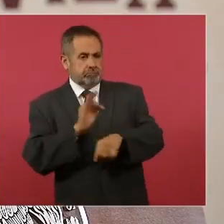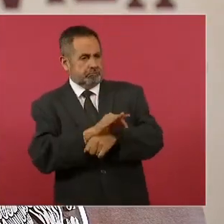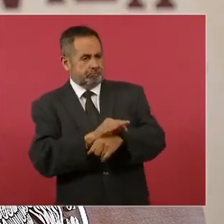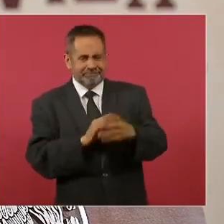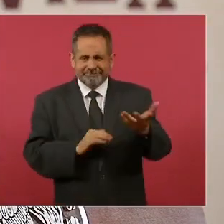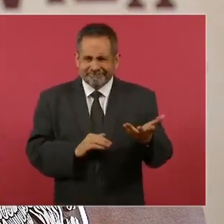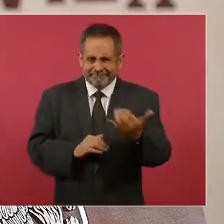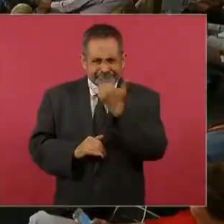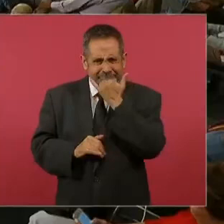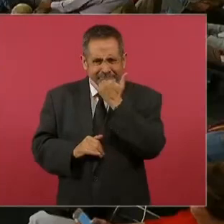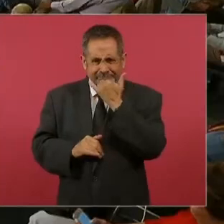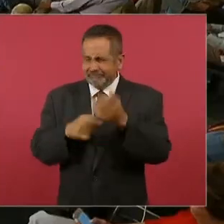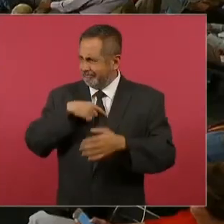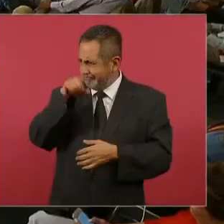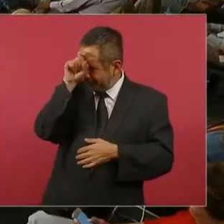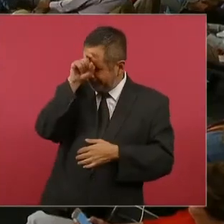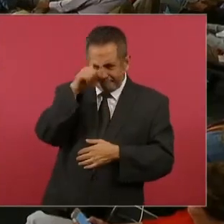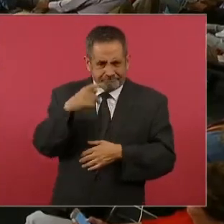se cambió el proyecto?